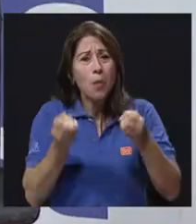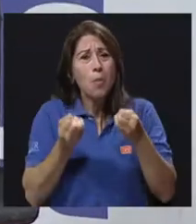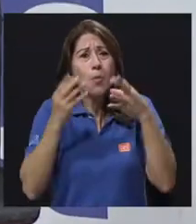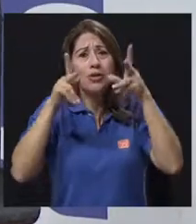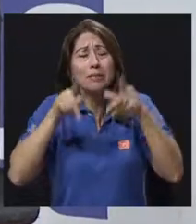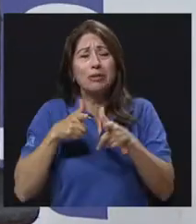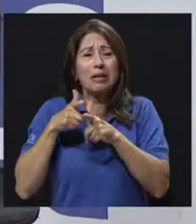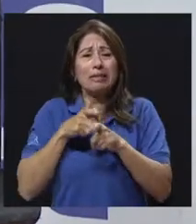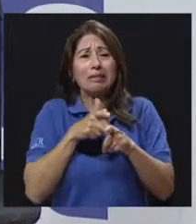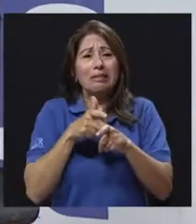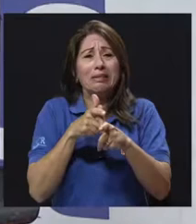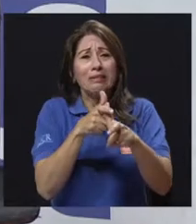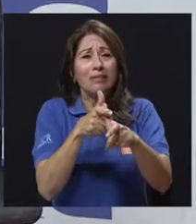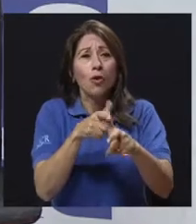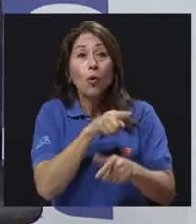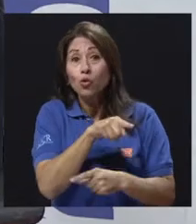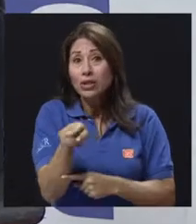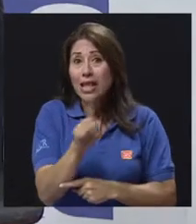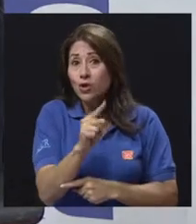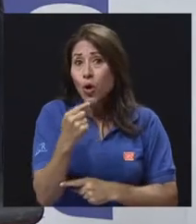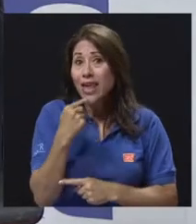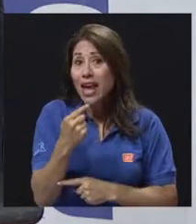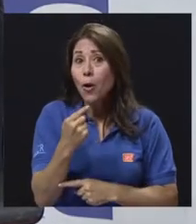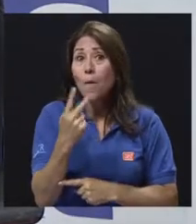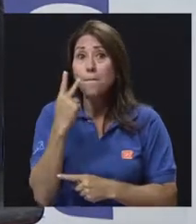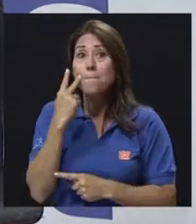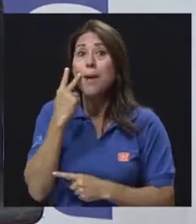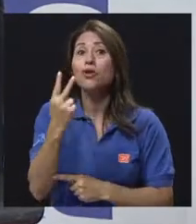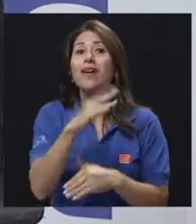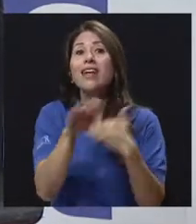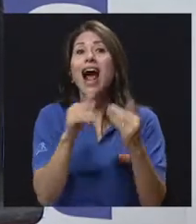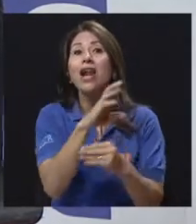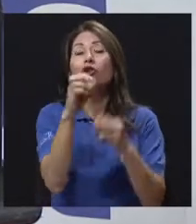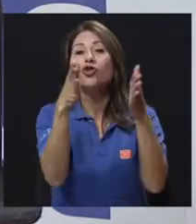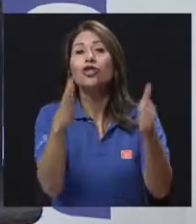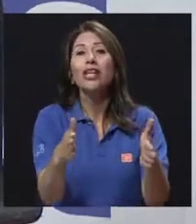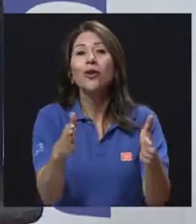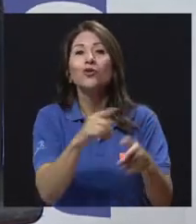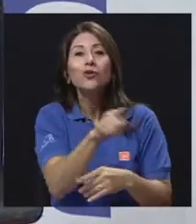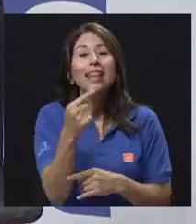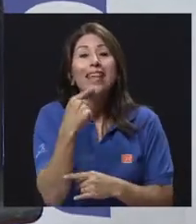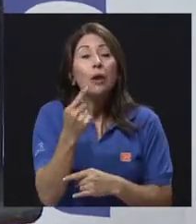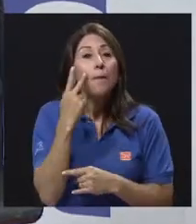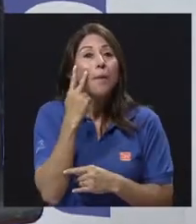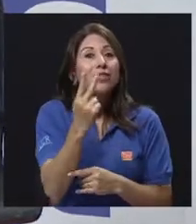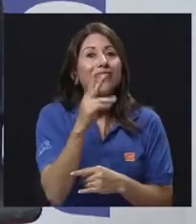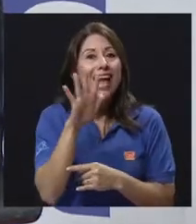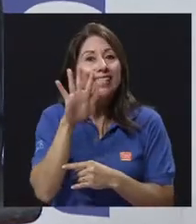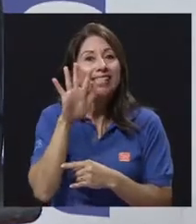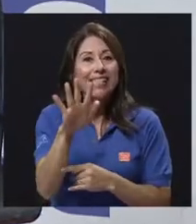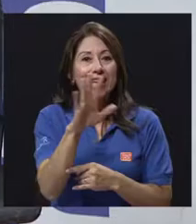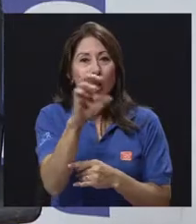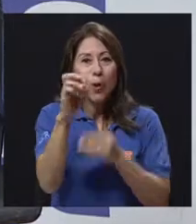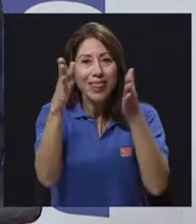ustedes no dijeron, vamos a ver a los ticos. Vamos a ver a 5 ticos. Era como buscar una aguja en un pajar. Más o menos.